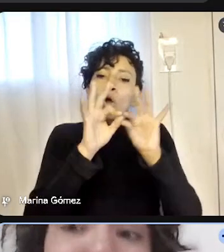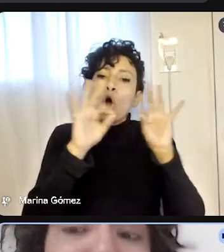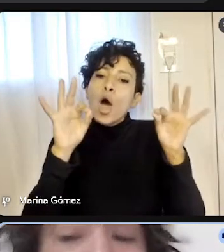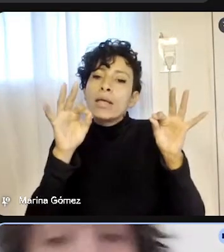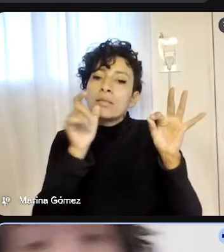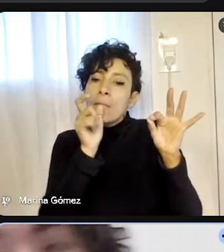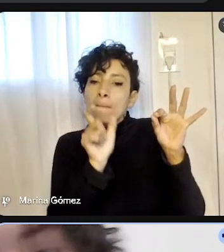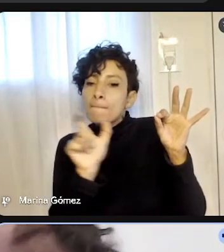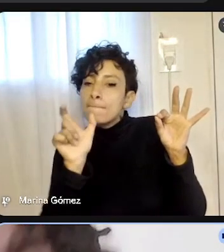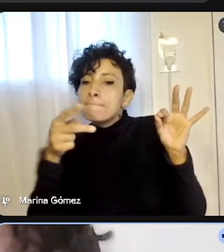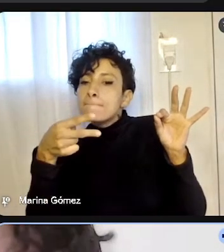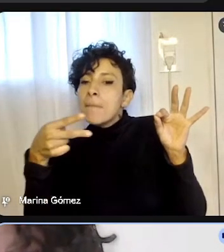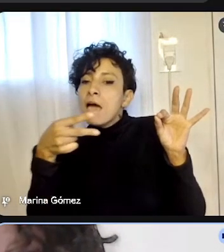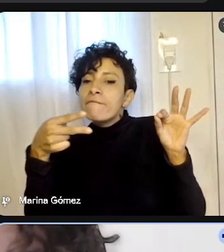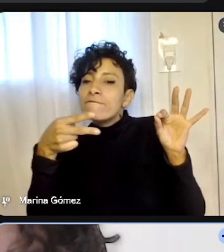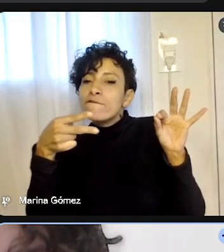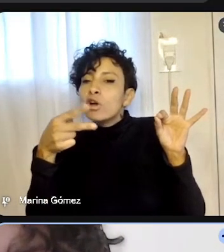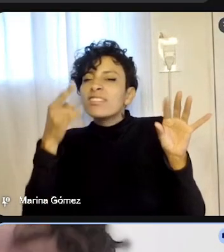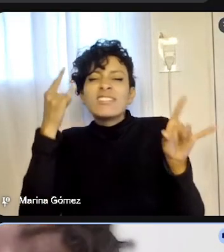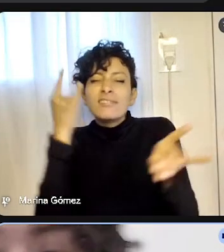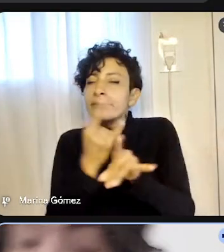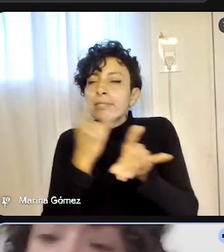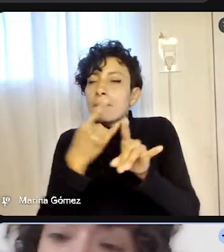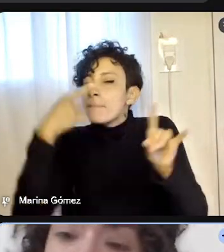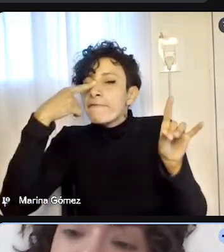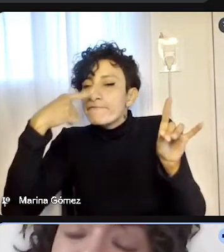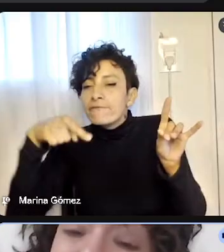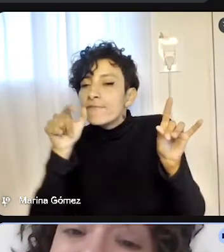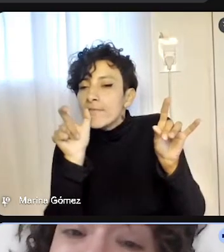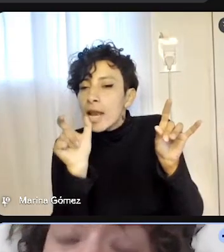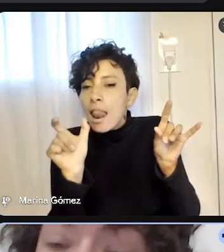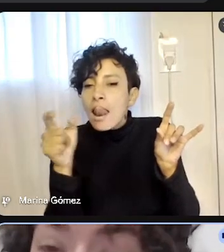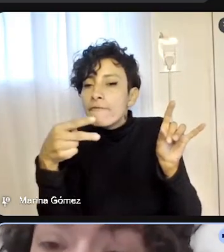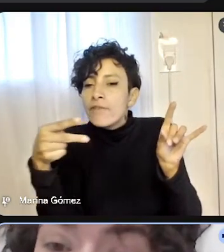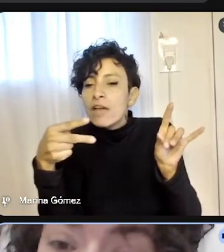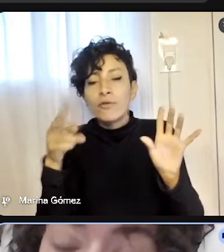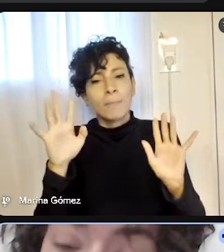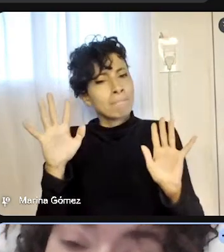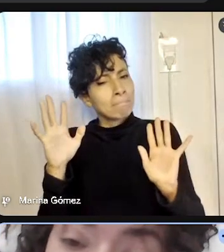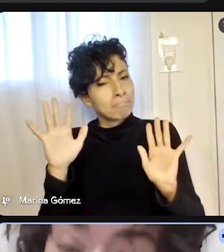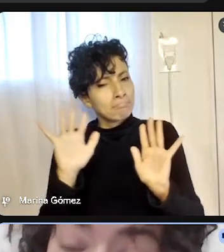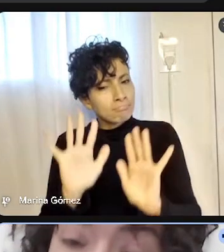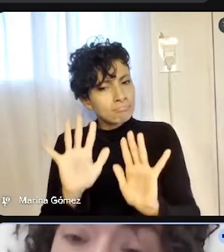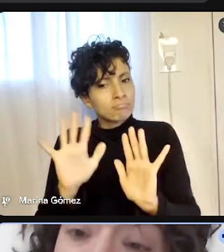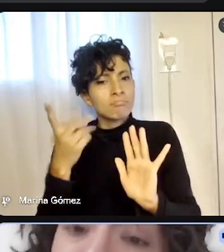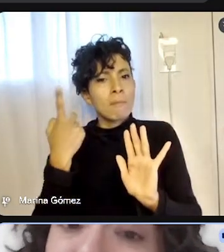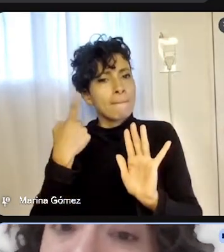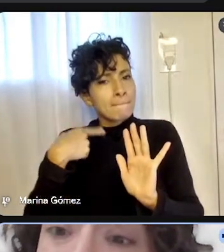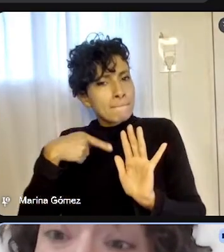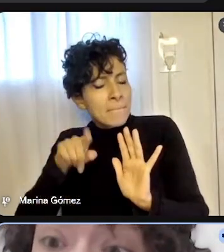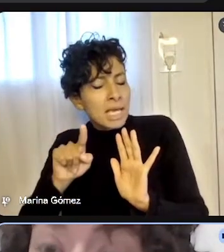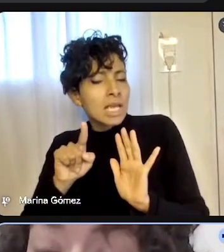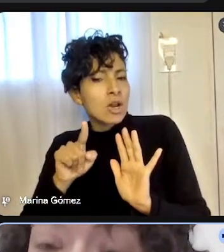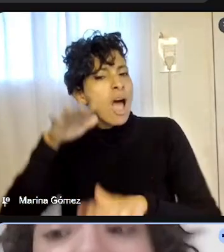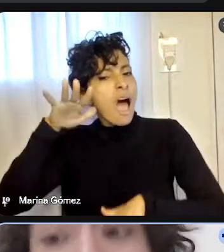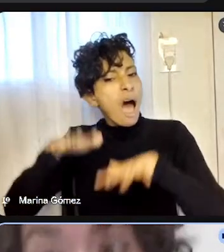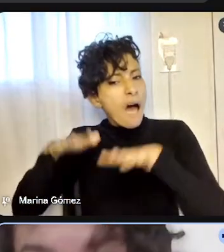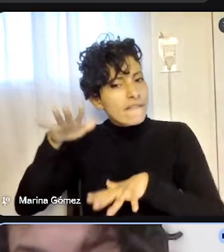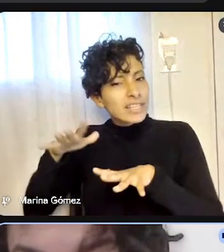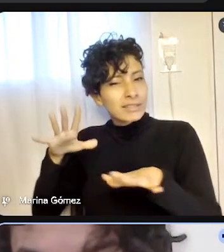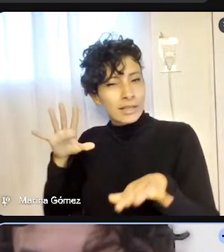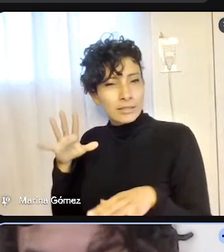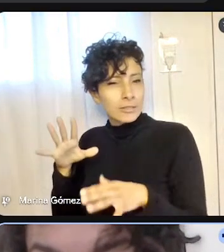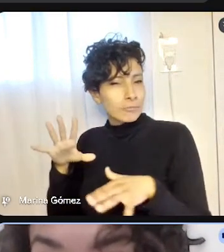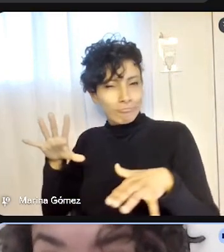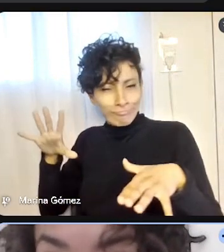final, muchas veces no es así, y por ahí en esto de la enseñanza de la lengua de señas como lengua segunda tiene